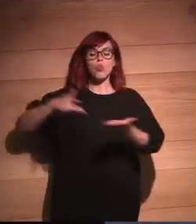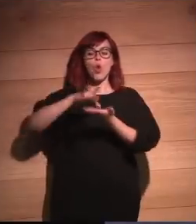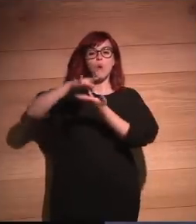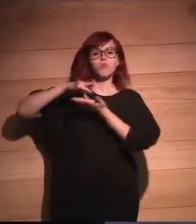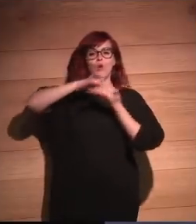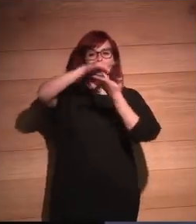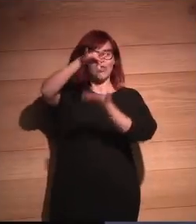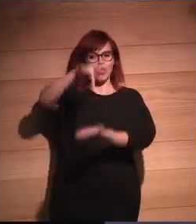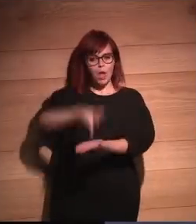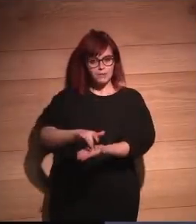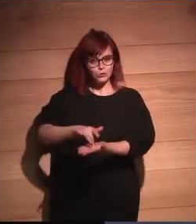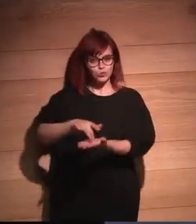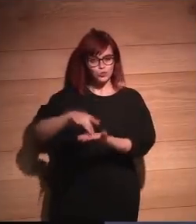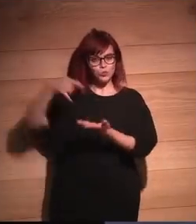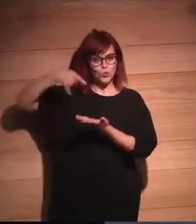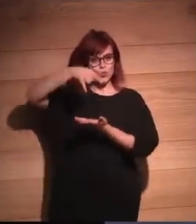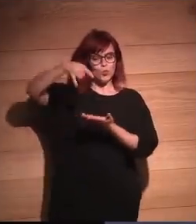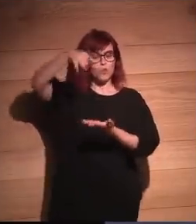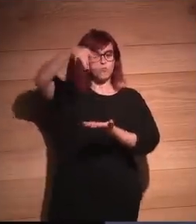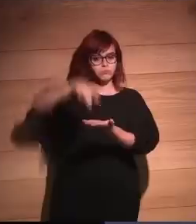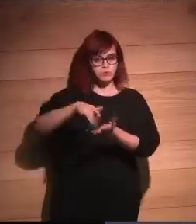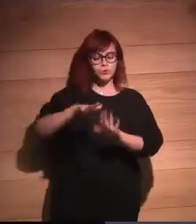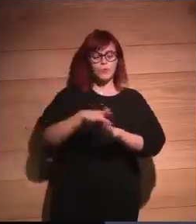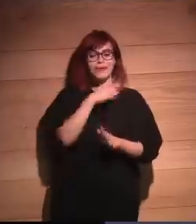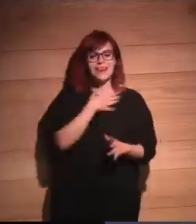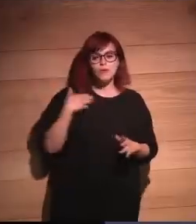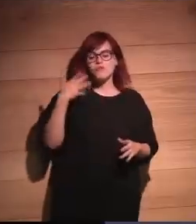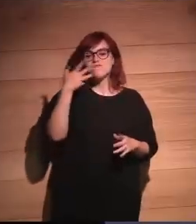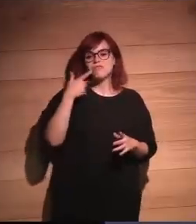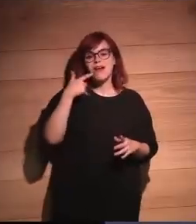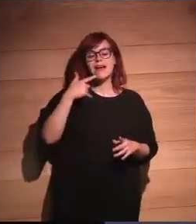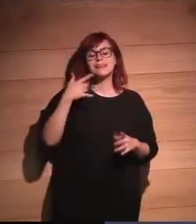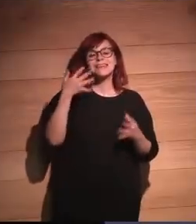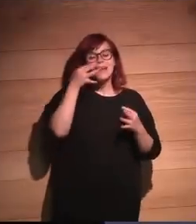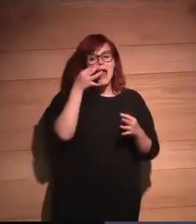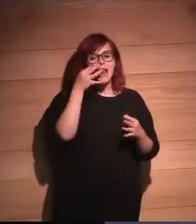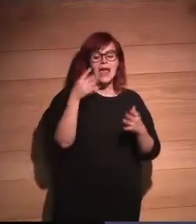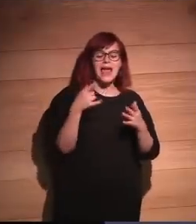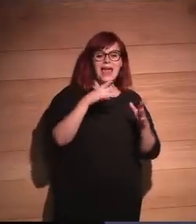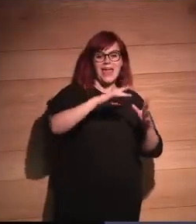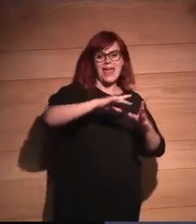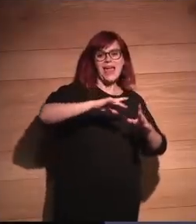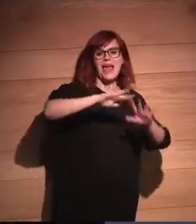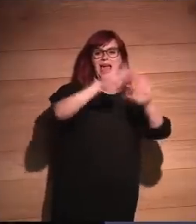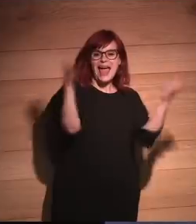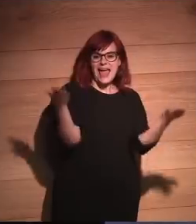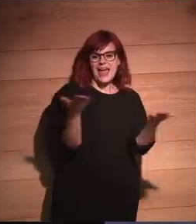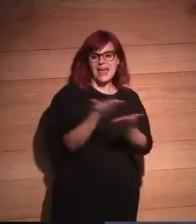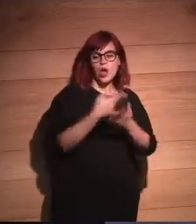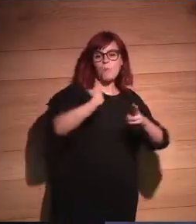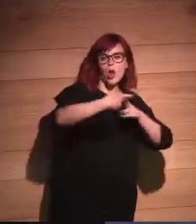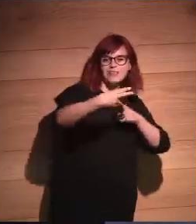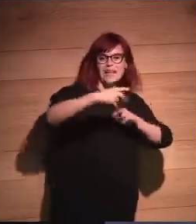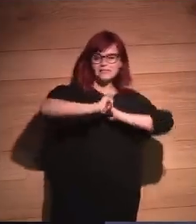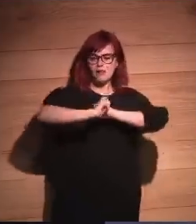Nosotros hemos querido narrar y recoger el paso de la geopolítica, la geoestrategia, a un